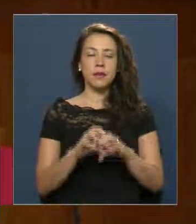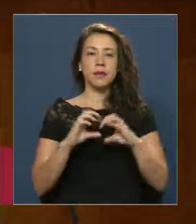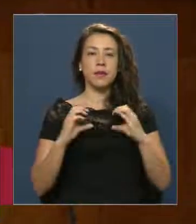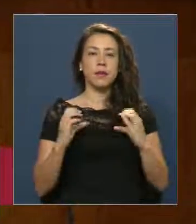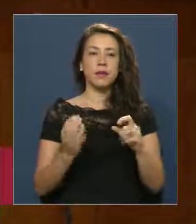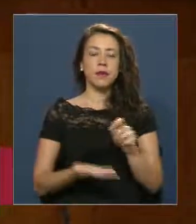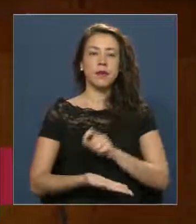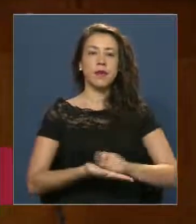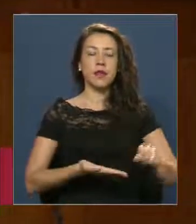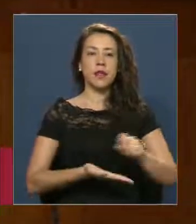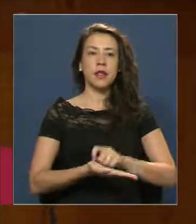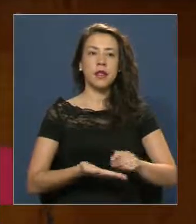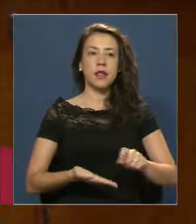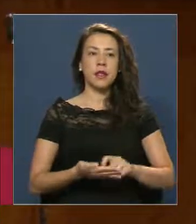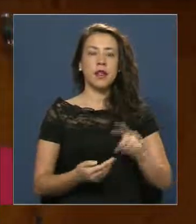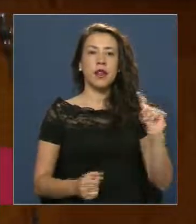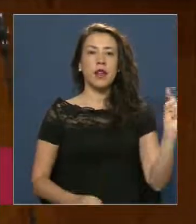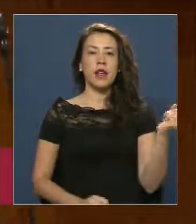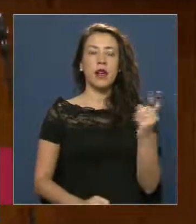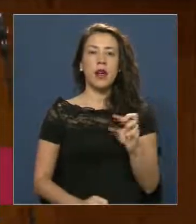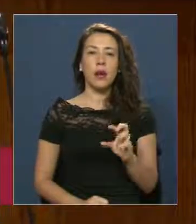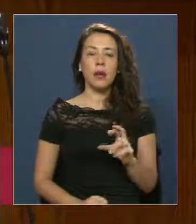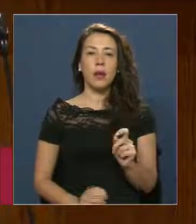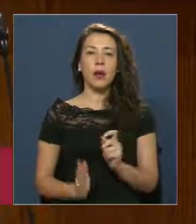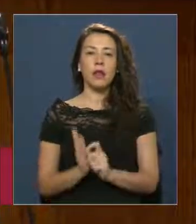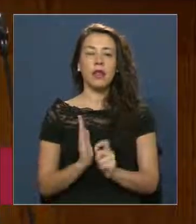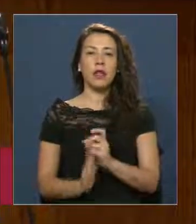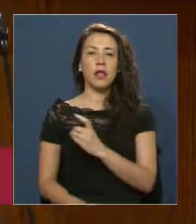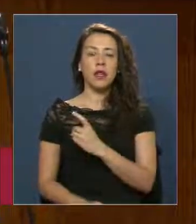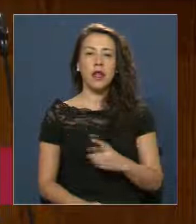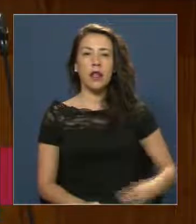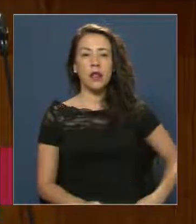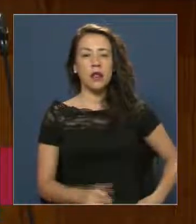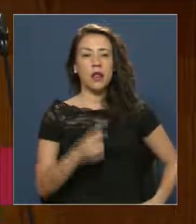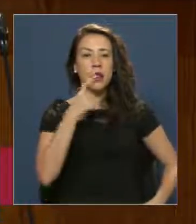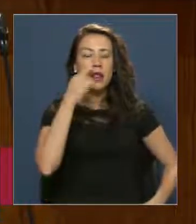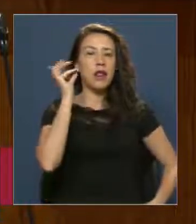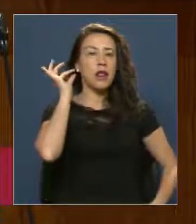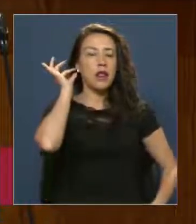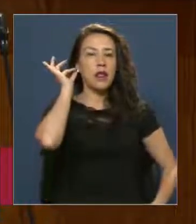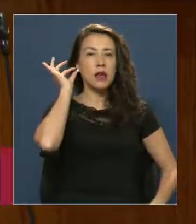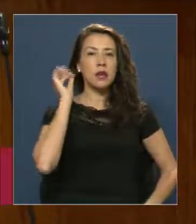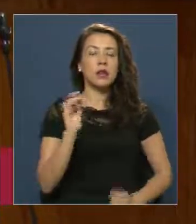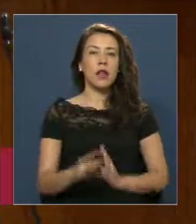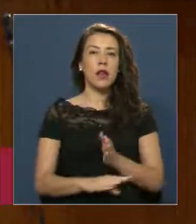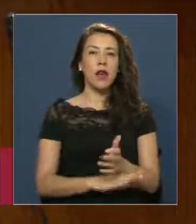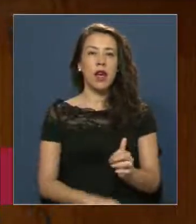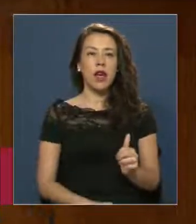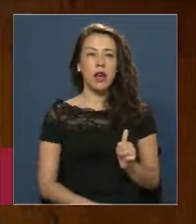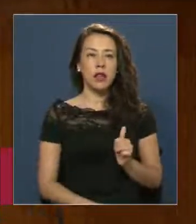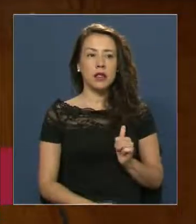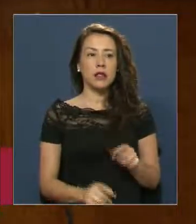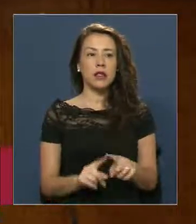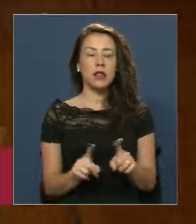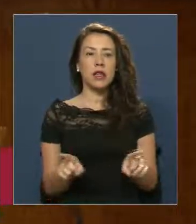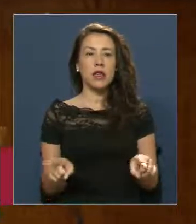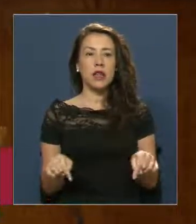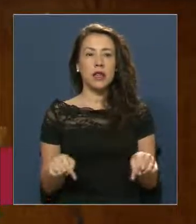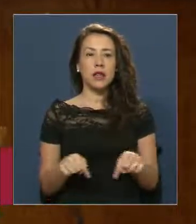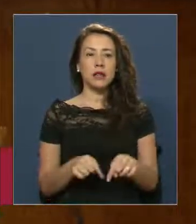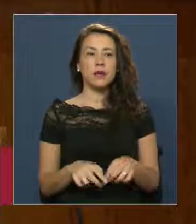corporación, secretario general, prosecretario, diputadas y diputados presentes en la sala.